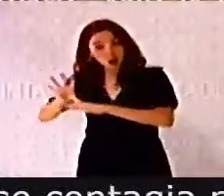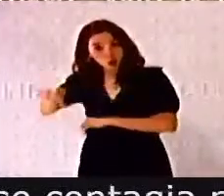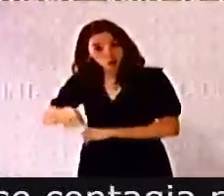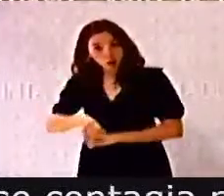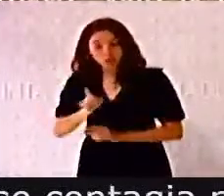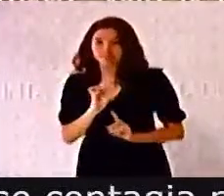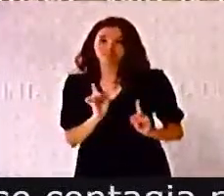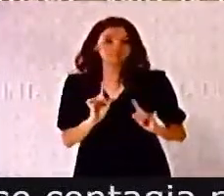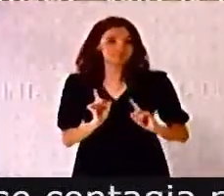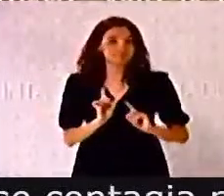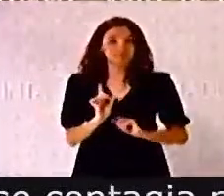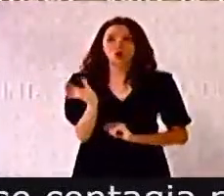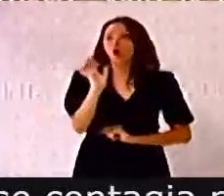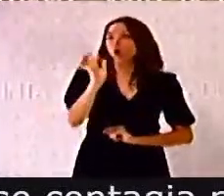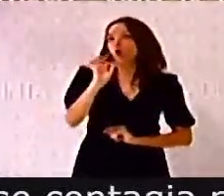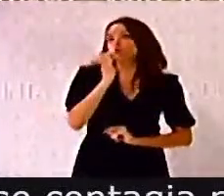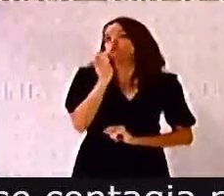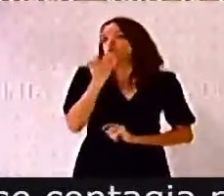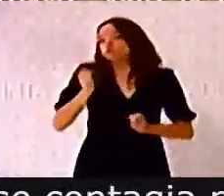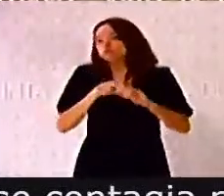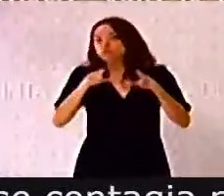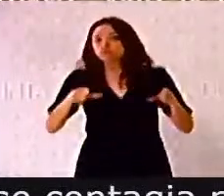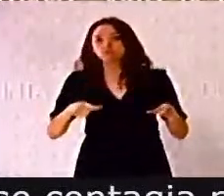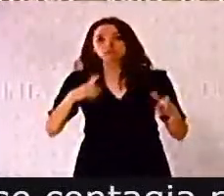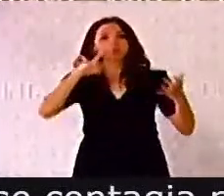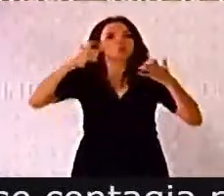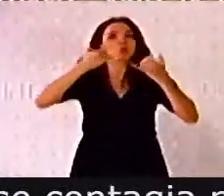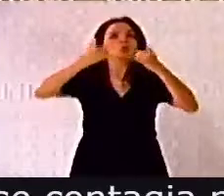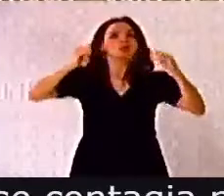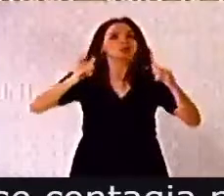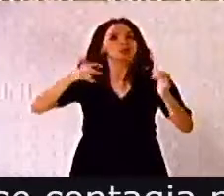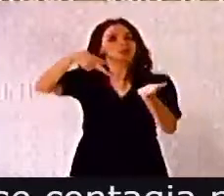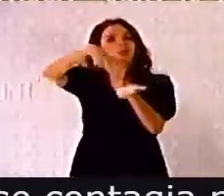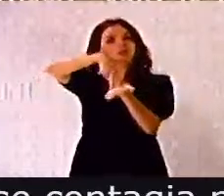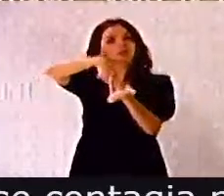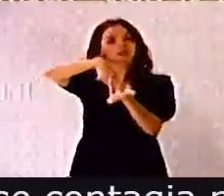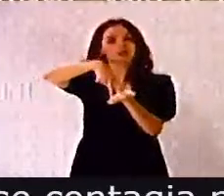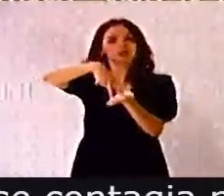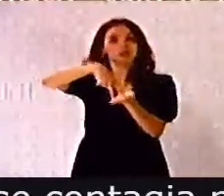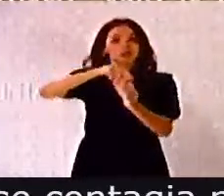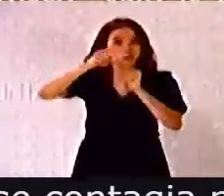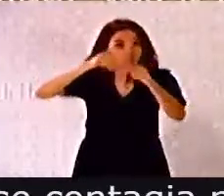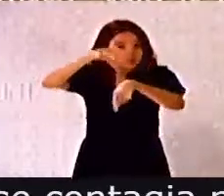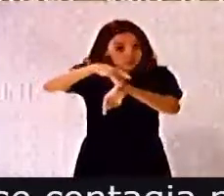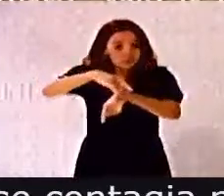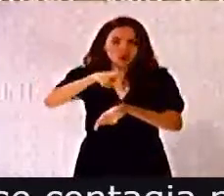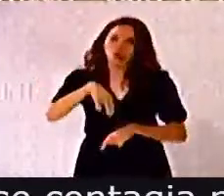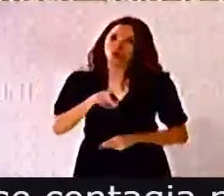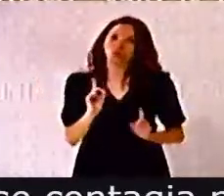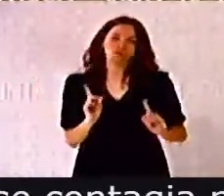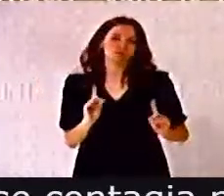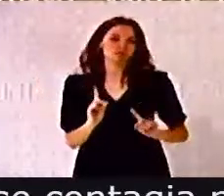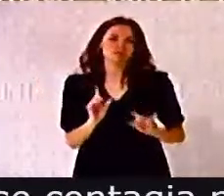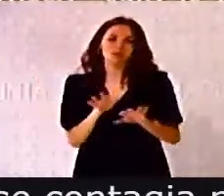ir a un espectáculo público. La mayor parte de los contagios se están produciendo en